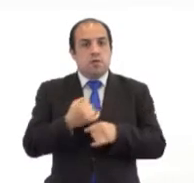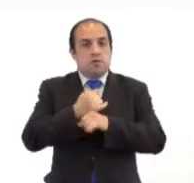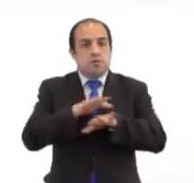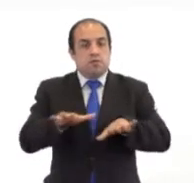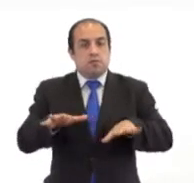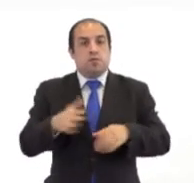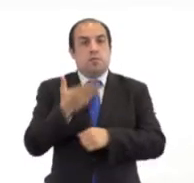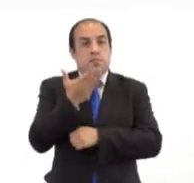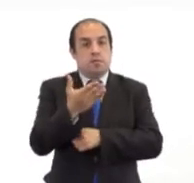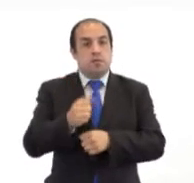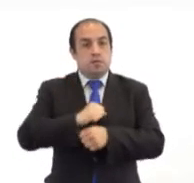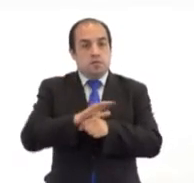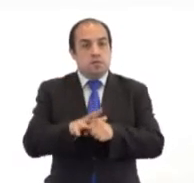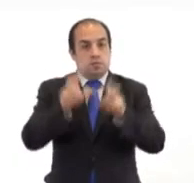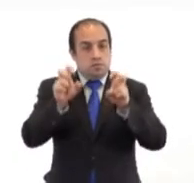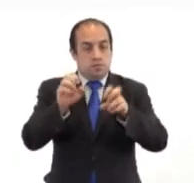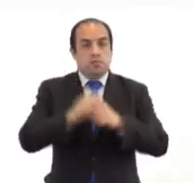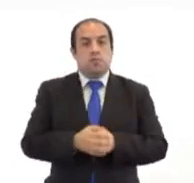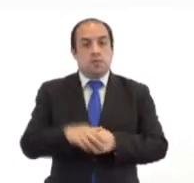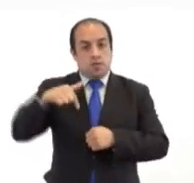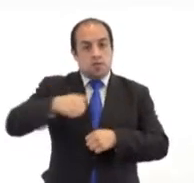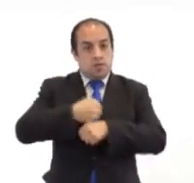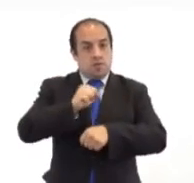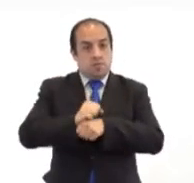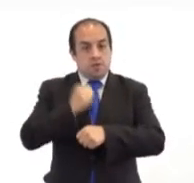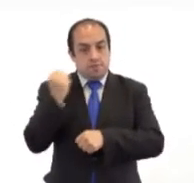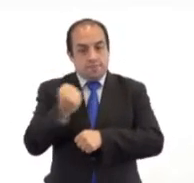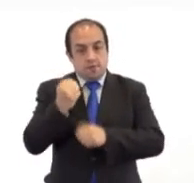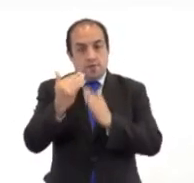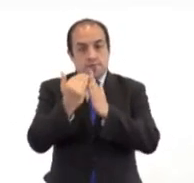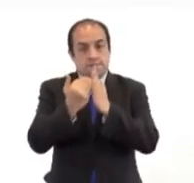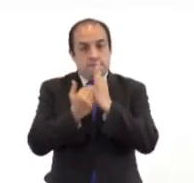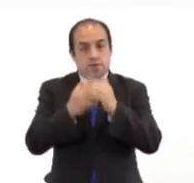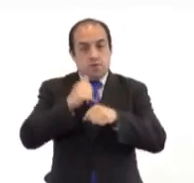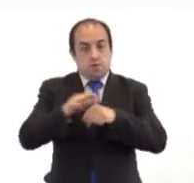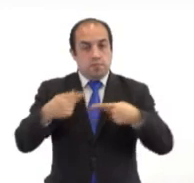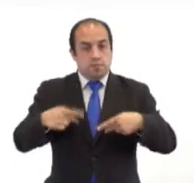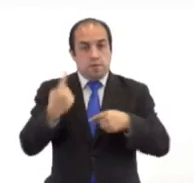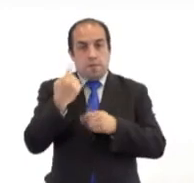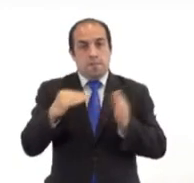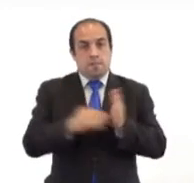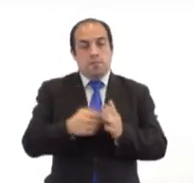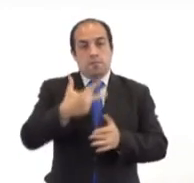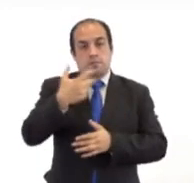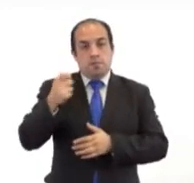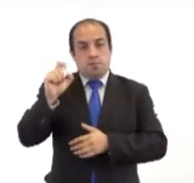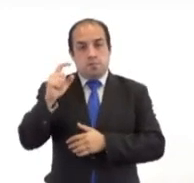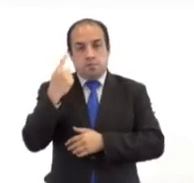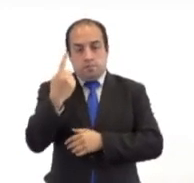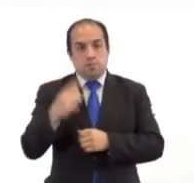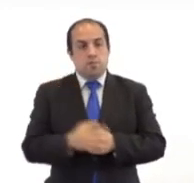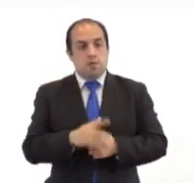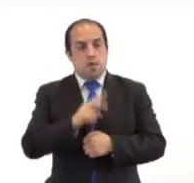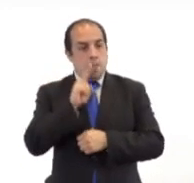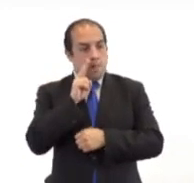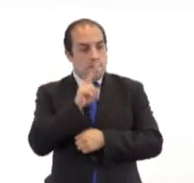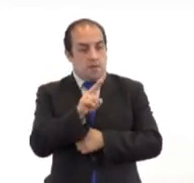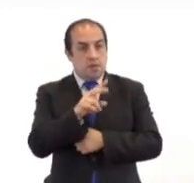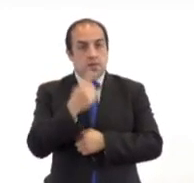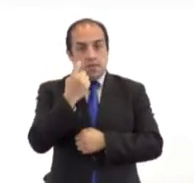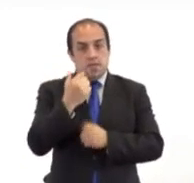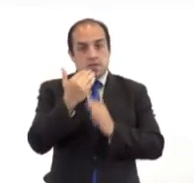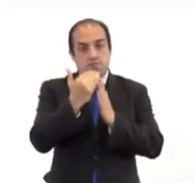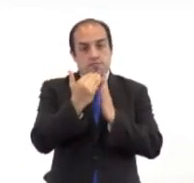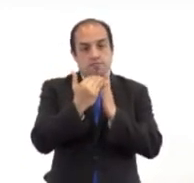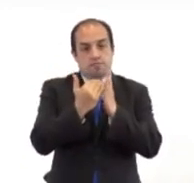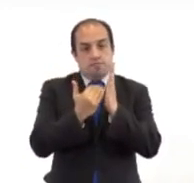COVID. Esta semana afortunadamente sigue bajando el número de usuarios, 1821. Pueden ver, es una trayectoria